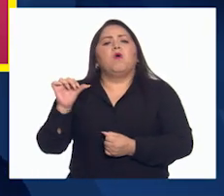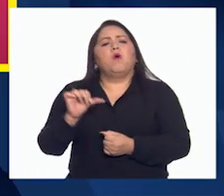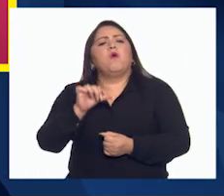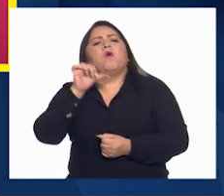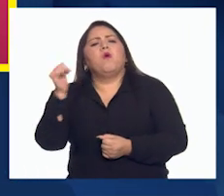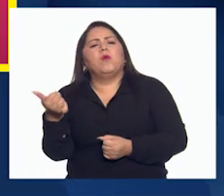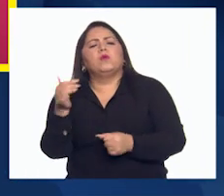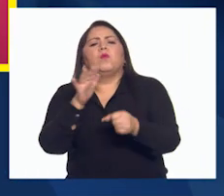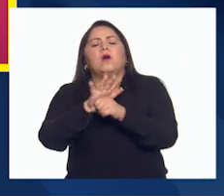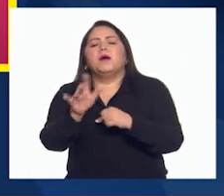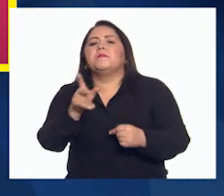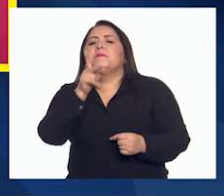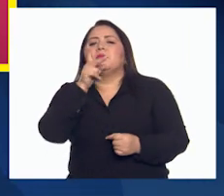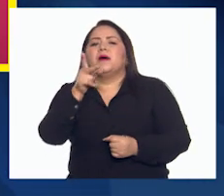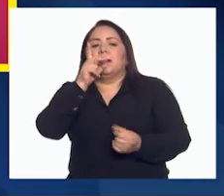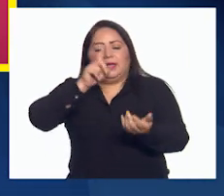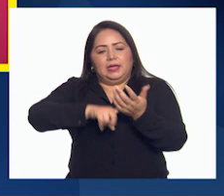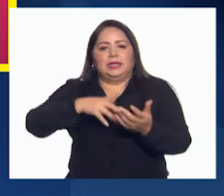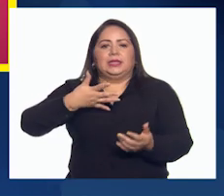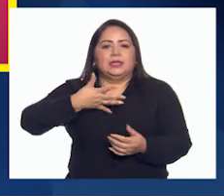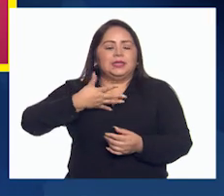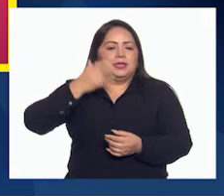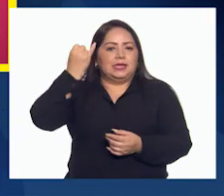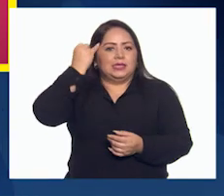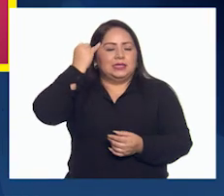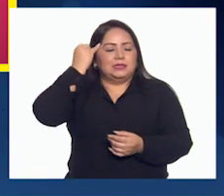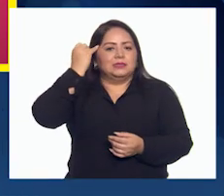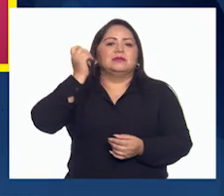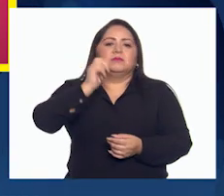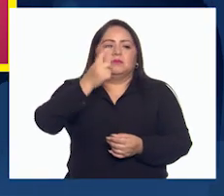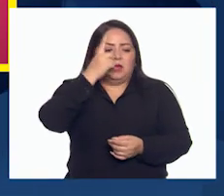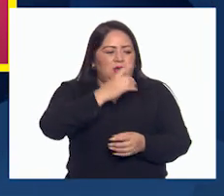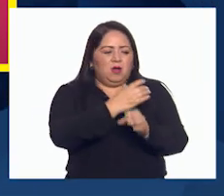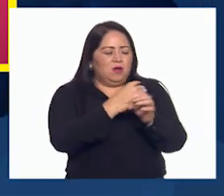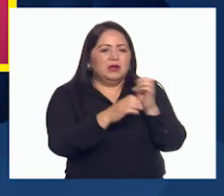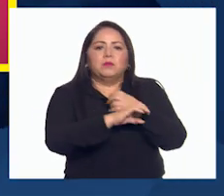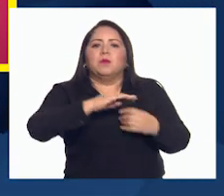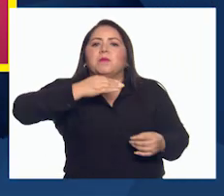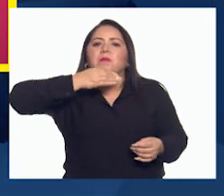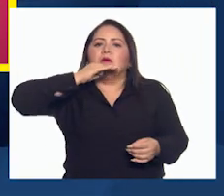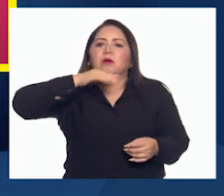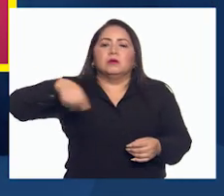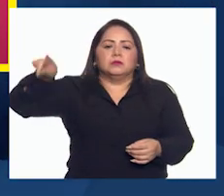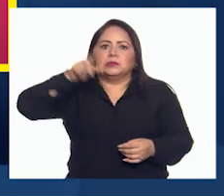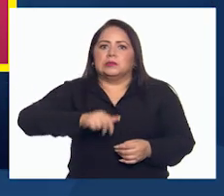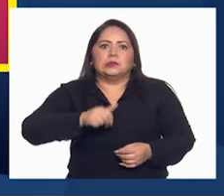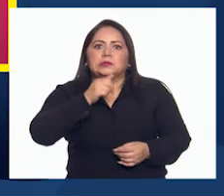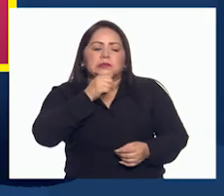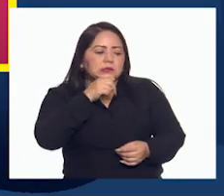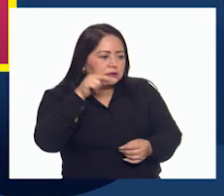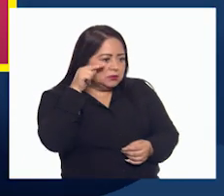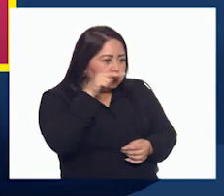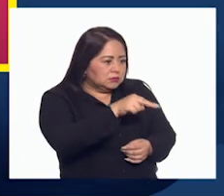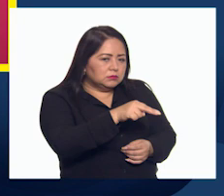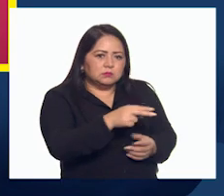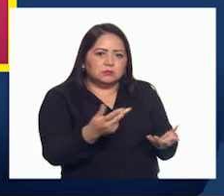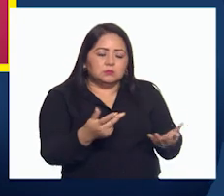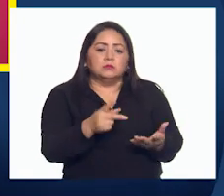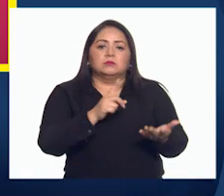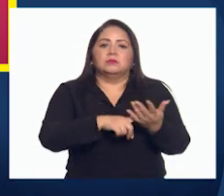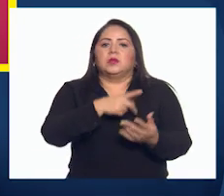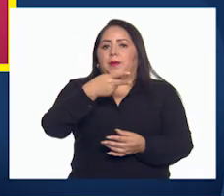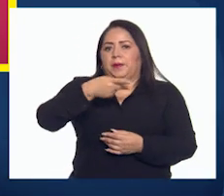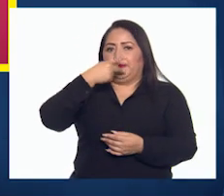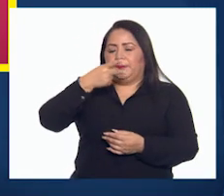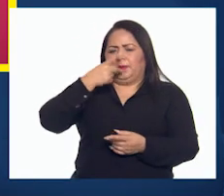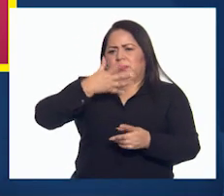las palabras que ya existían de las lenguas indígenas, por ejemplo, para productos como el maíz que los europeos nunca habían visto. El